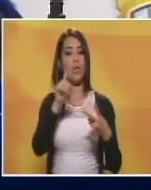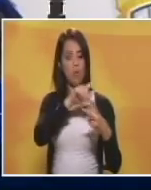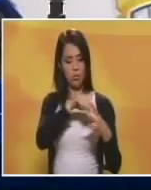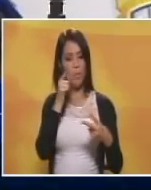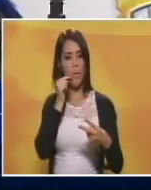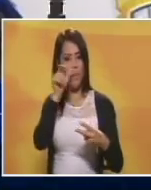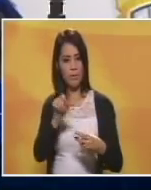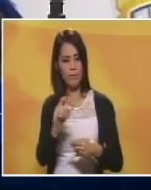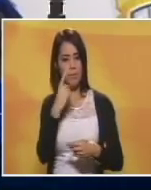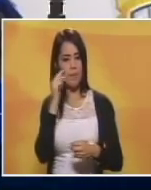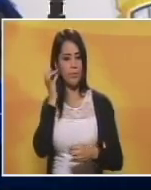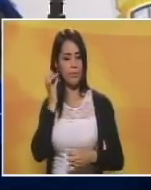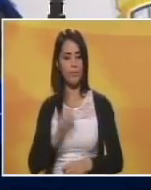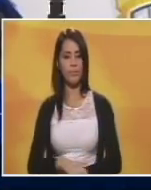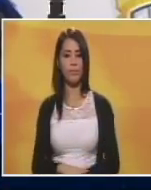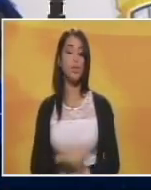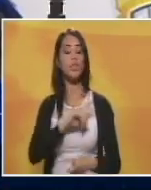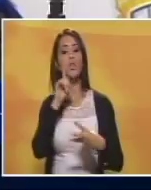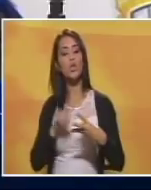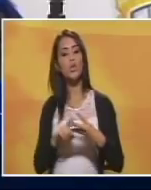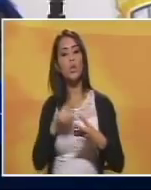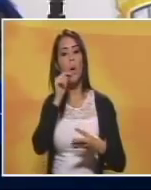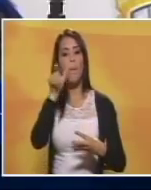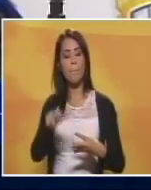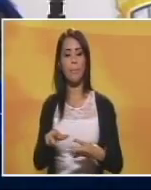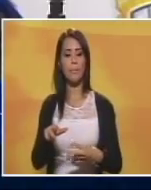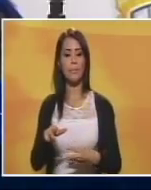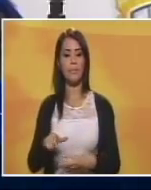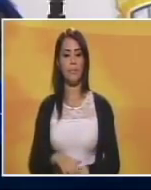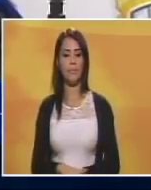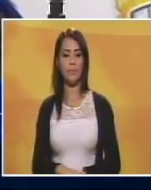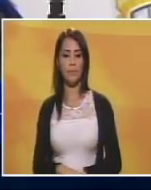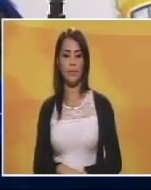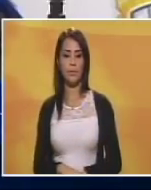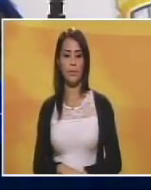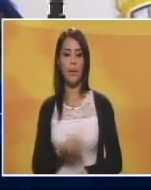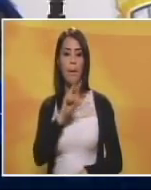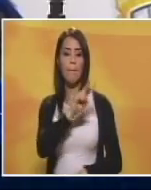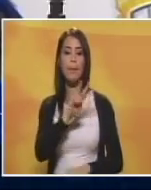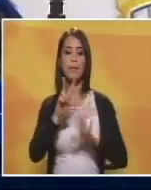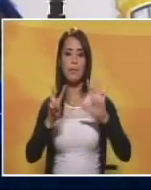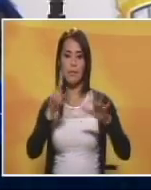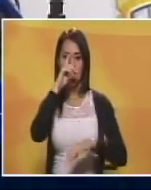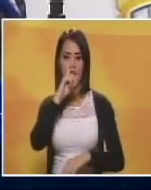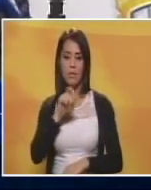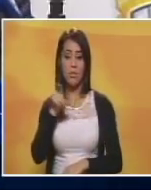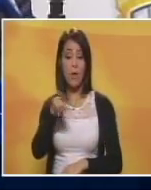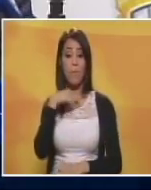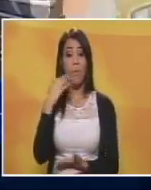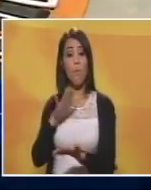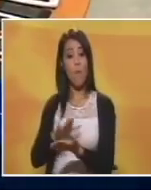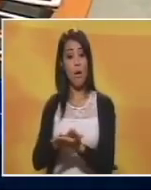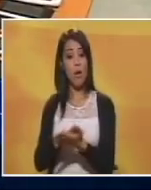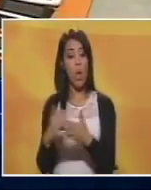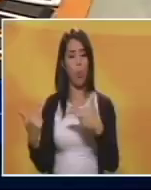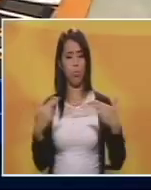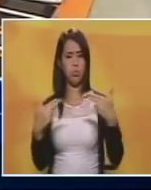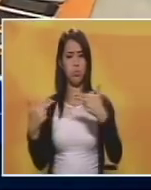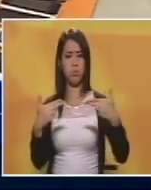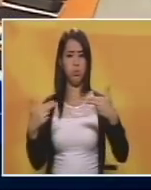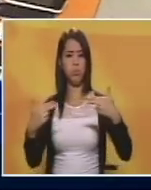Esmeralda, y un sujeto de nombre Euclides Antonio Vázquez Oviedo, 27 años de edad, quien fallece al enfrentarse a la